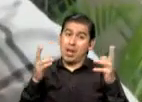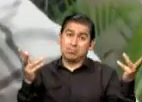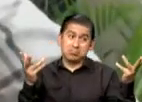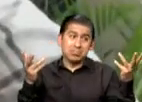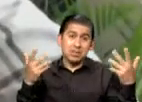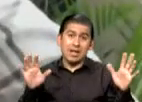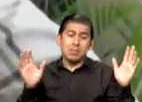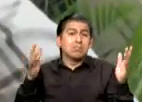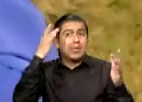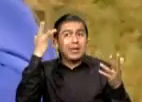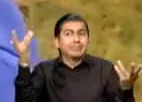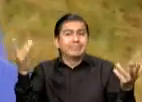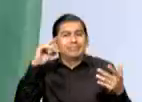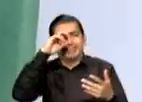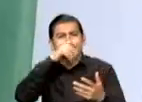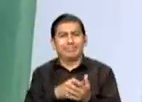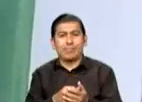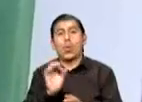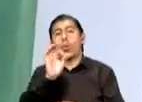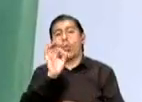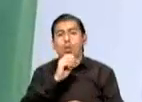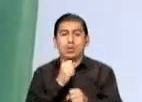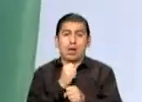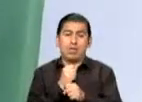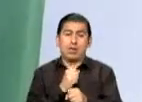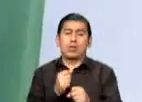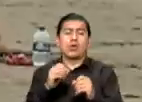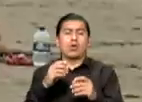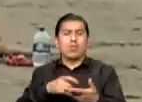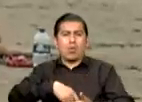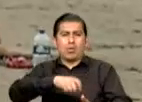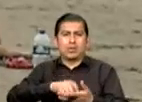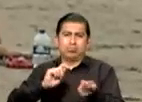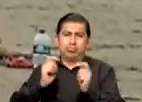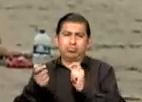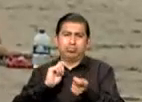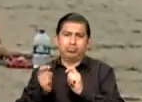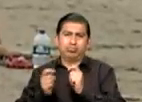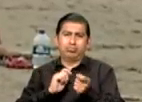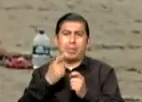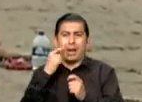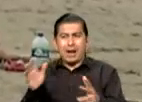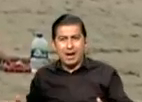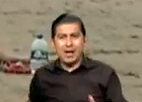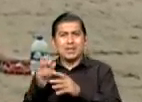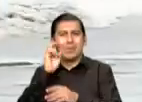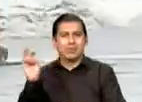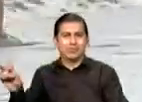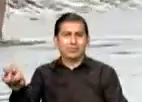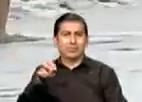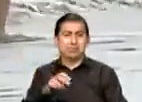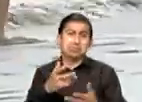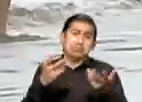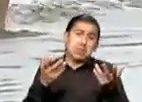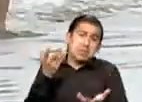haya la reactivación. Cambios en materia laboral que deben ir acompañados de estrategias para fomentar el turismo, como por ejemplo,